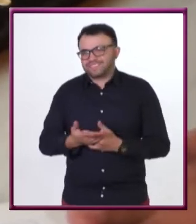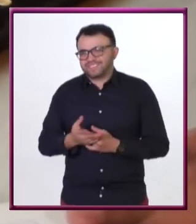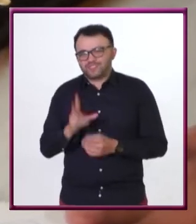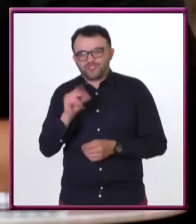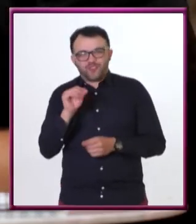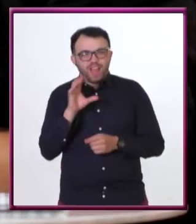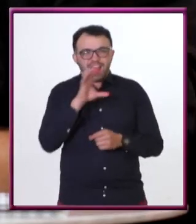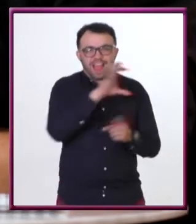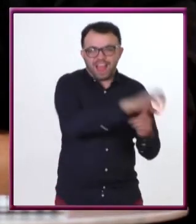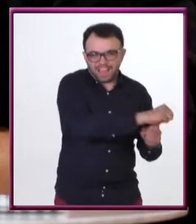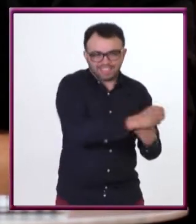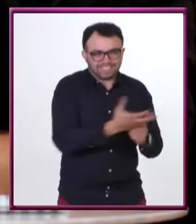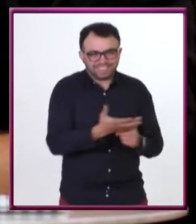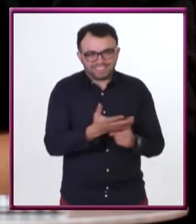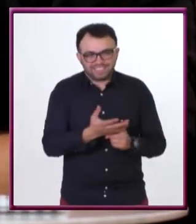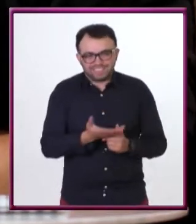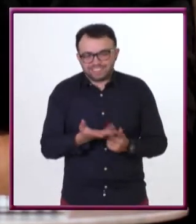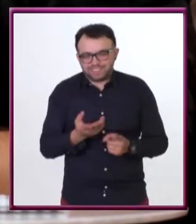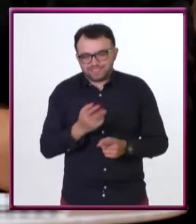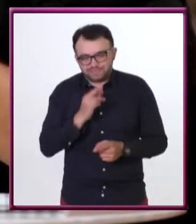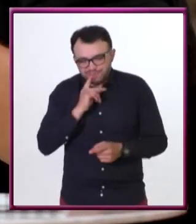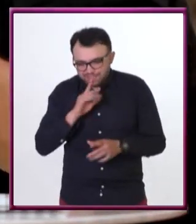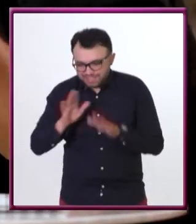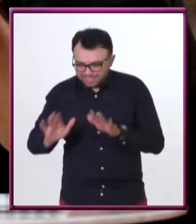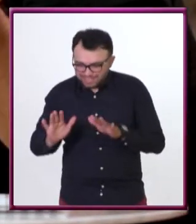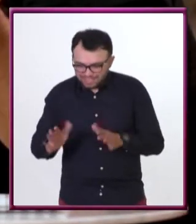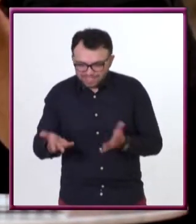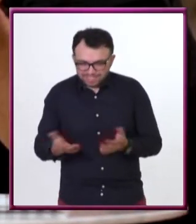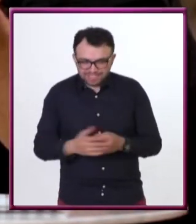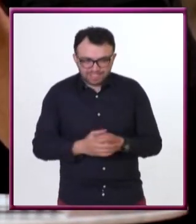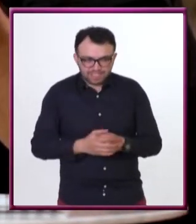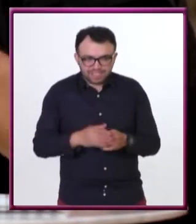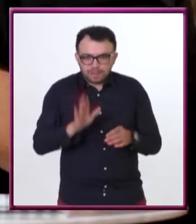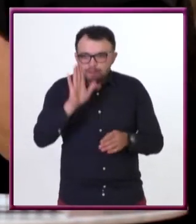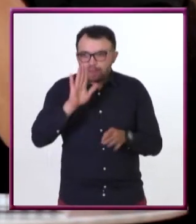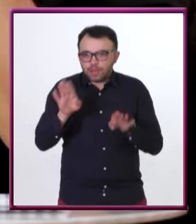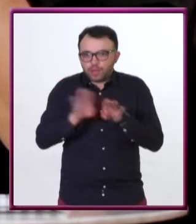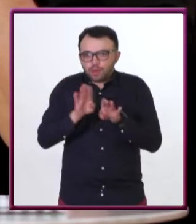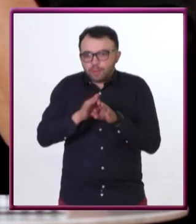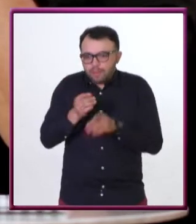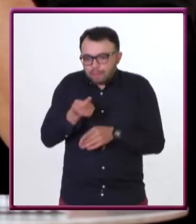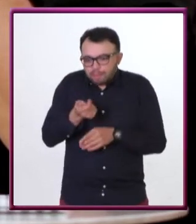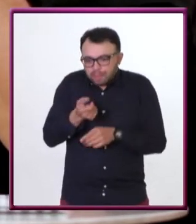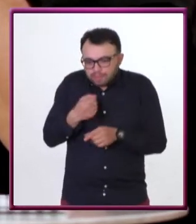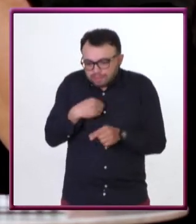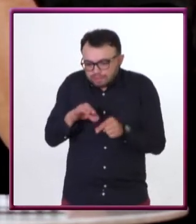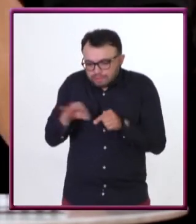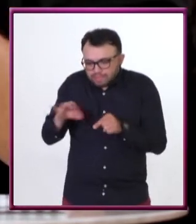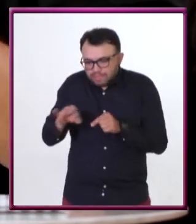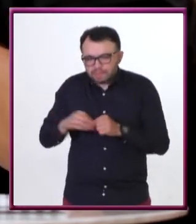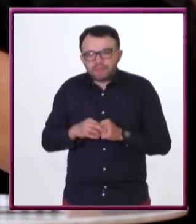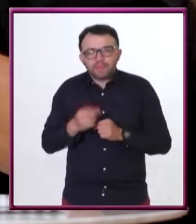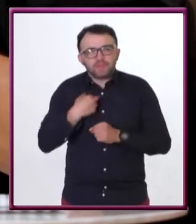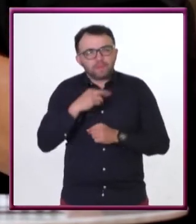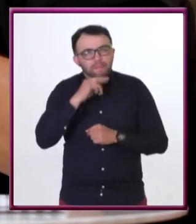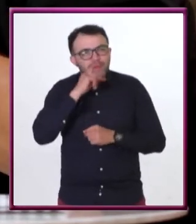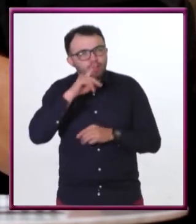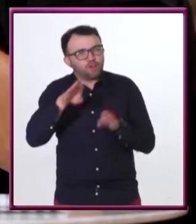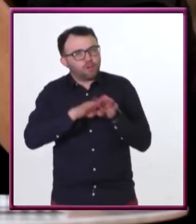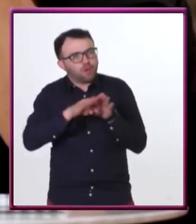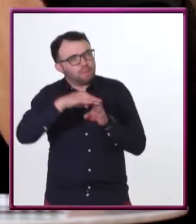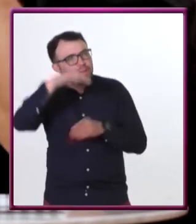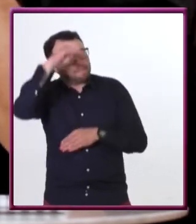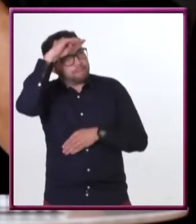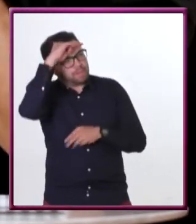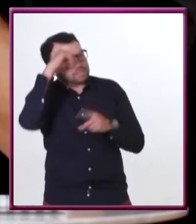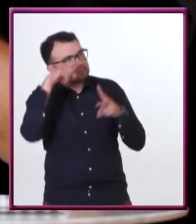botecito. Sí, ¿verdad? Mejor paro. Es como hacer las cuentas con piedritas o con granitos. Mejor voy a encontrar un método